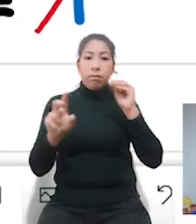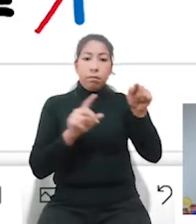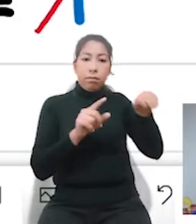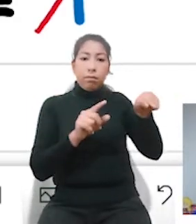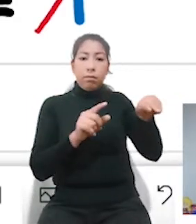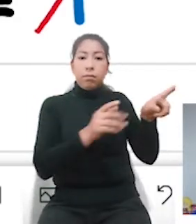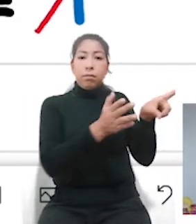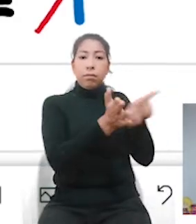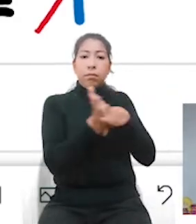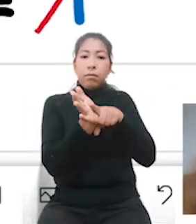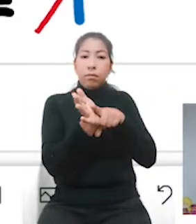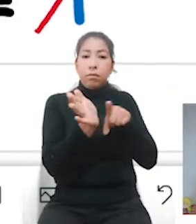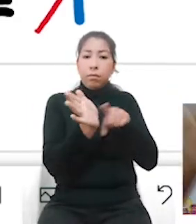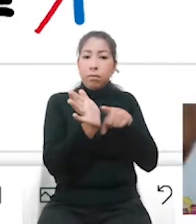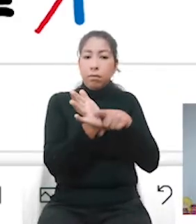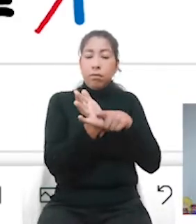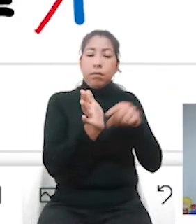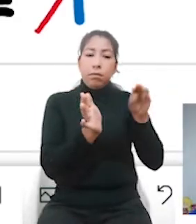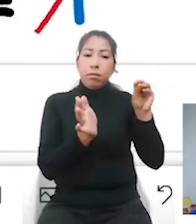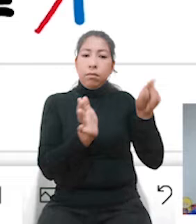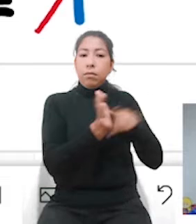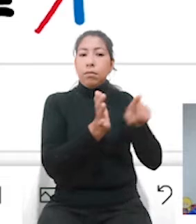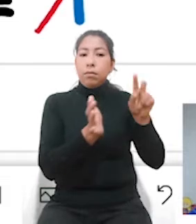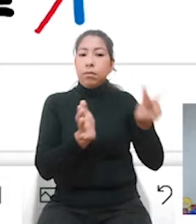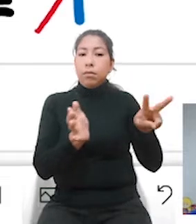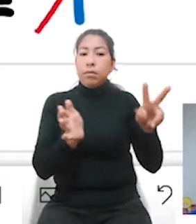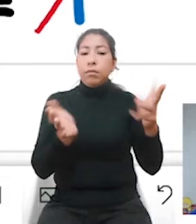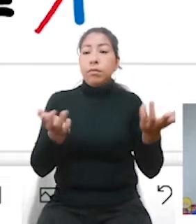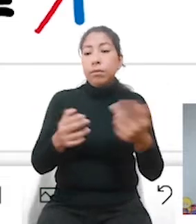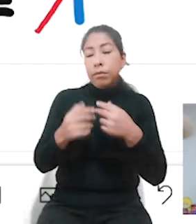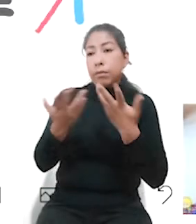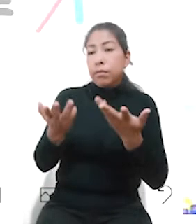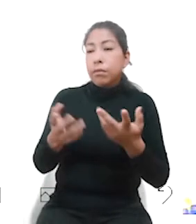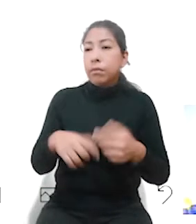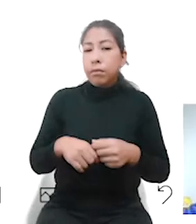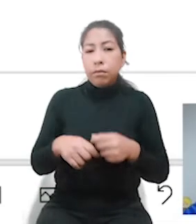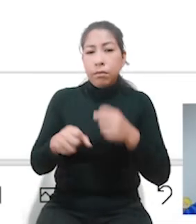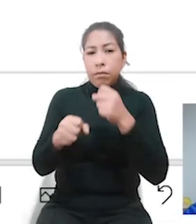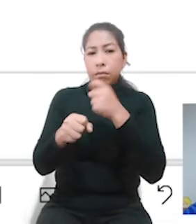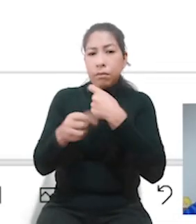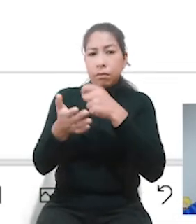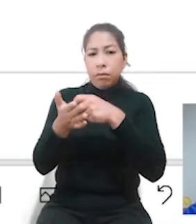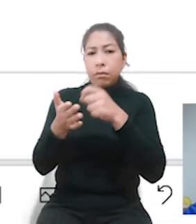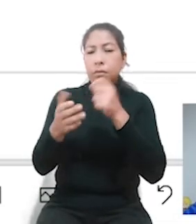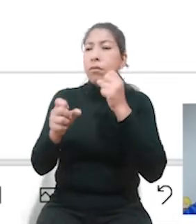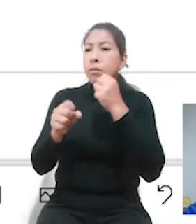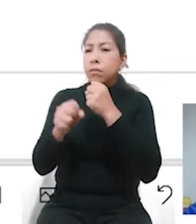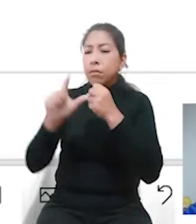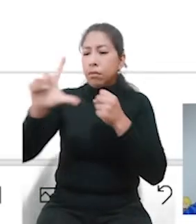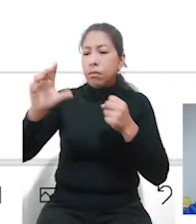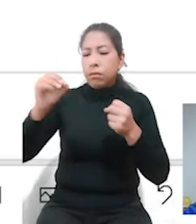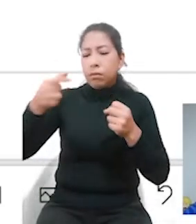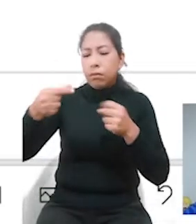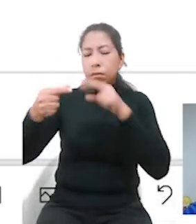en el primer miembro, lo pasamos al segundo miembro a restar. Vamos a hacer aquello. Anotamos